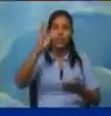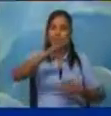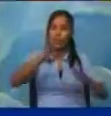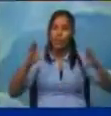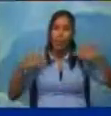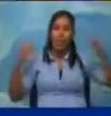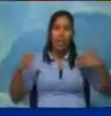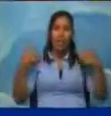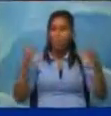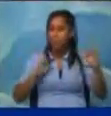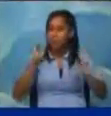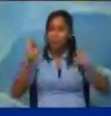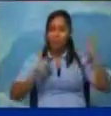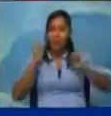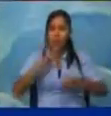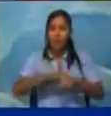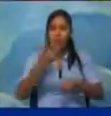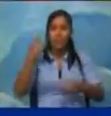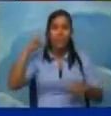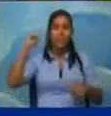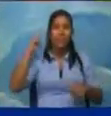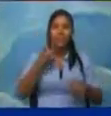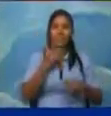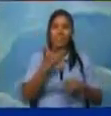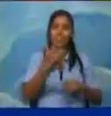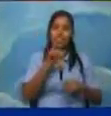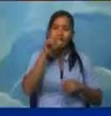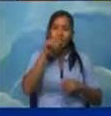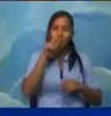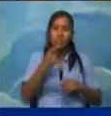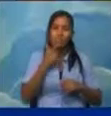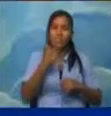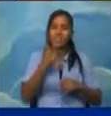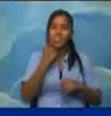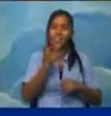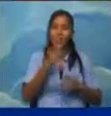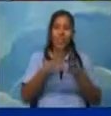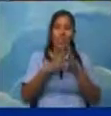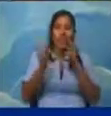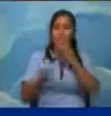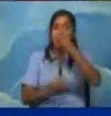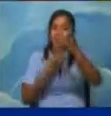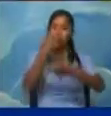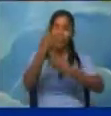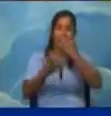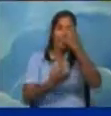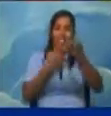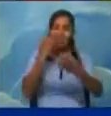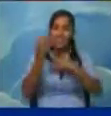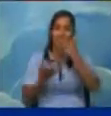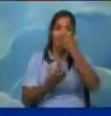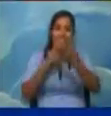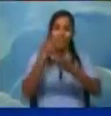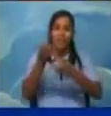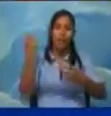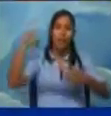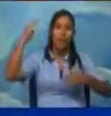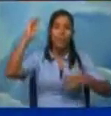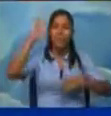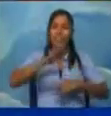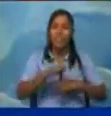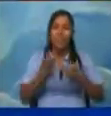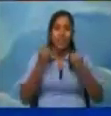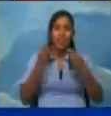Emocionado porque ayer se me salían los pollitos por aquí, las gallinas, los guineos, las guacharacas, andaba